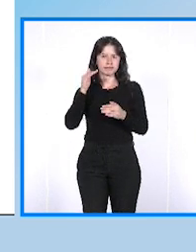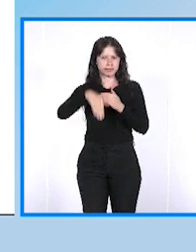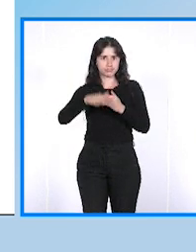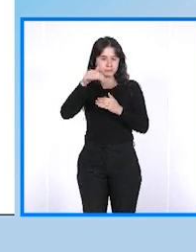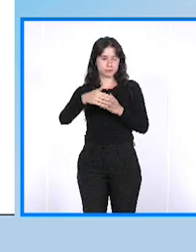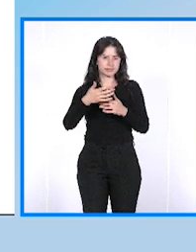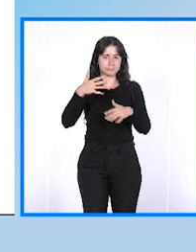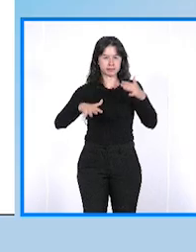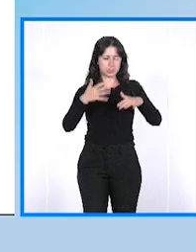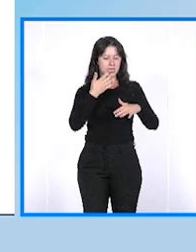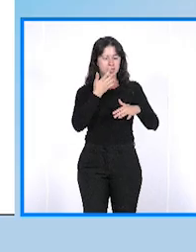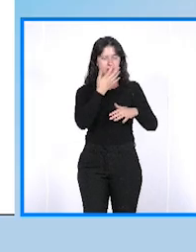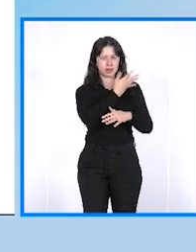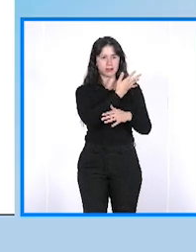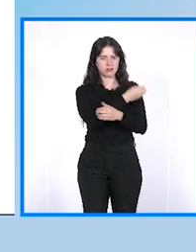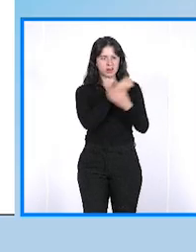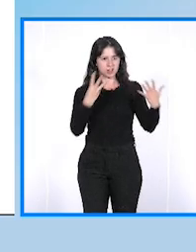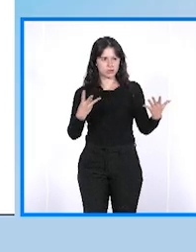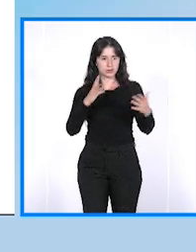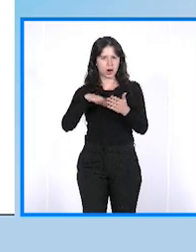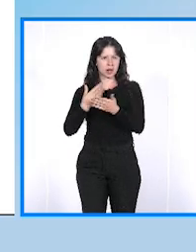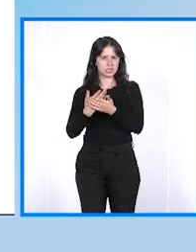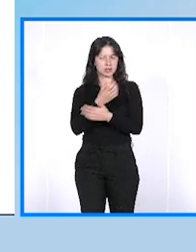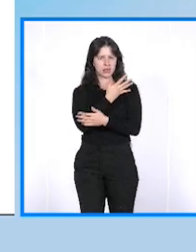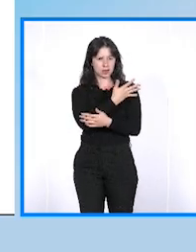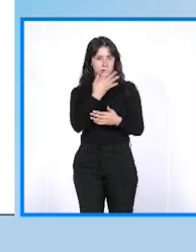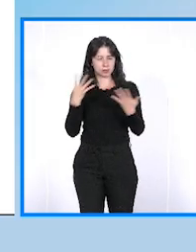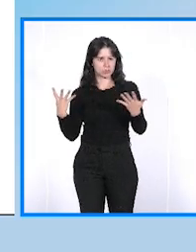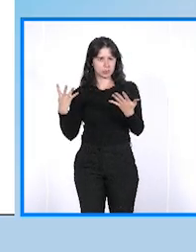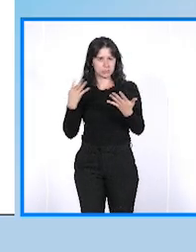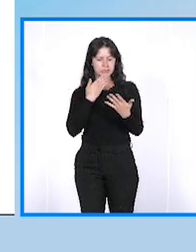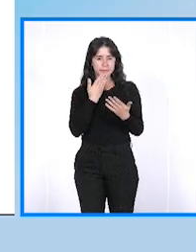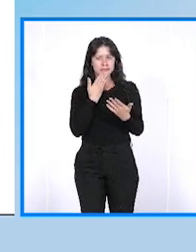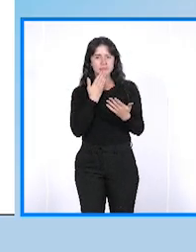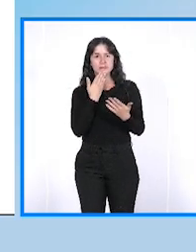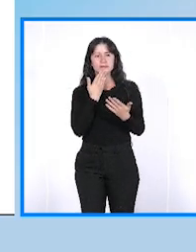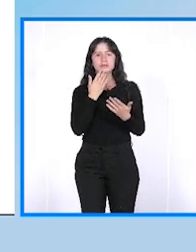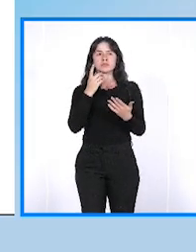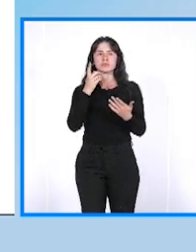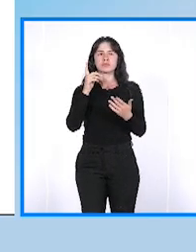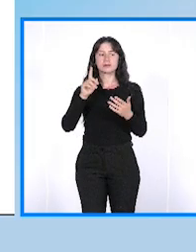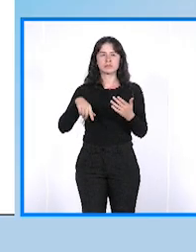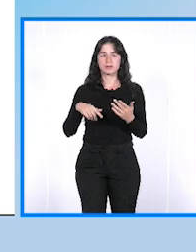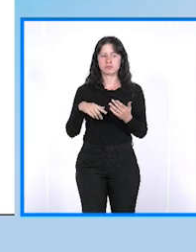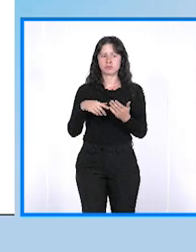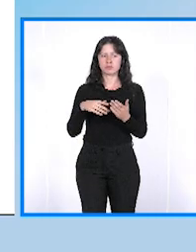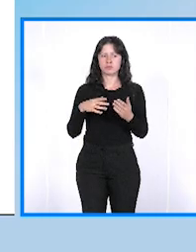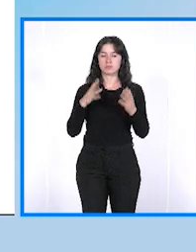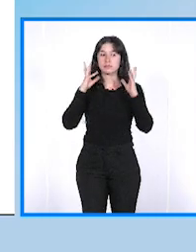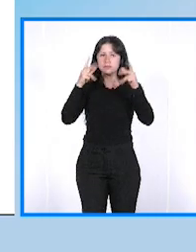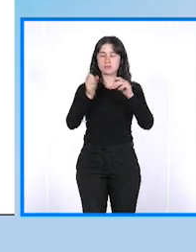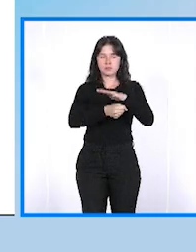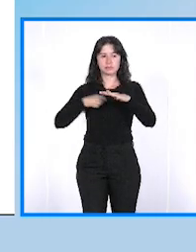79 años e el grueso venían de largas historias de institucionalización una media de 16 años